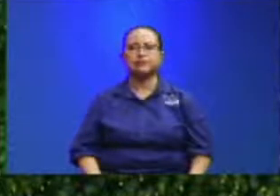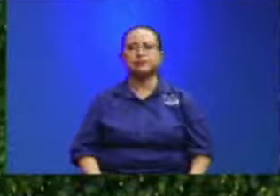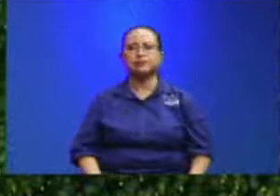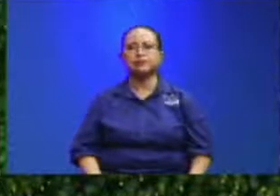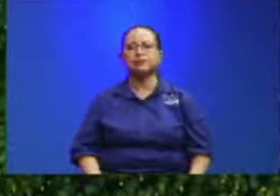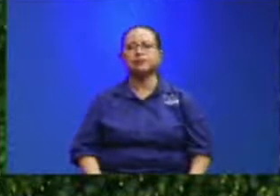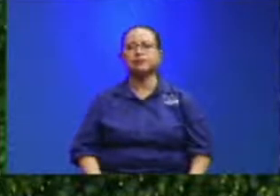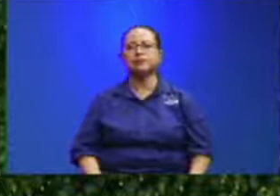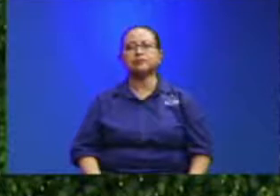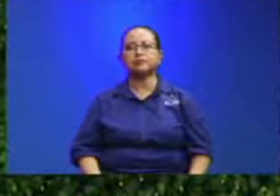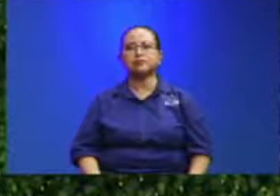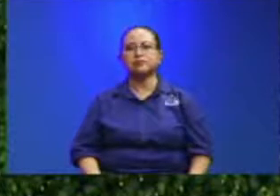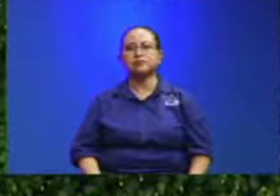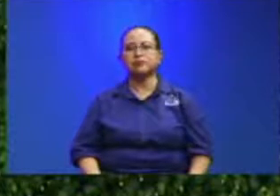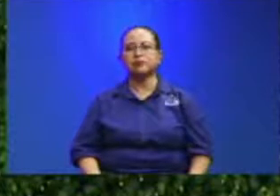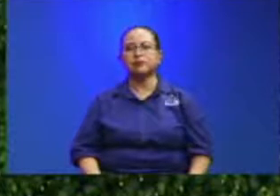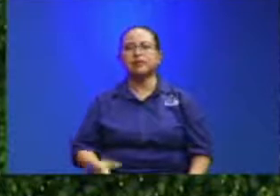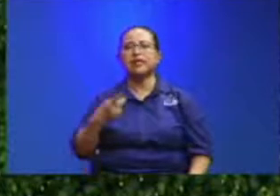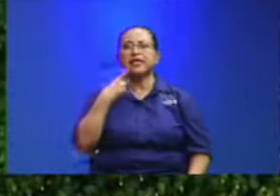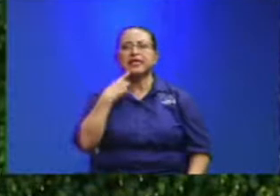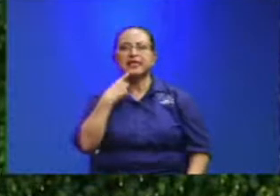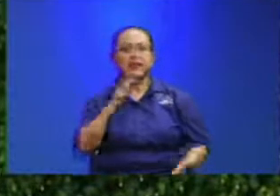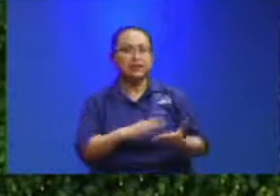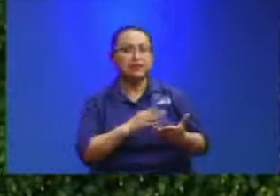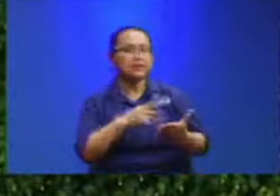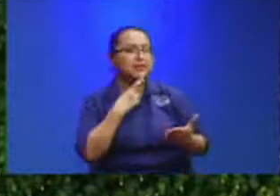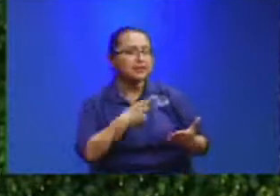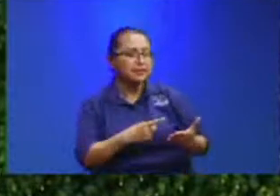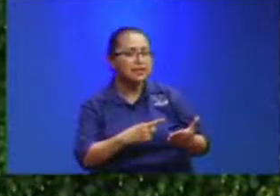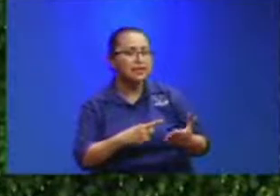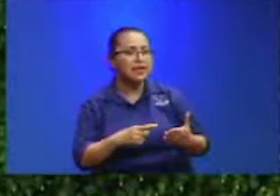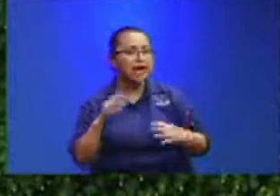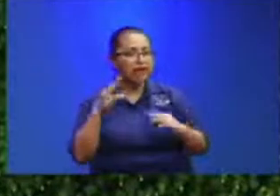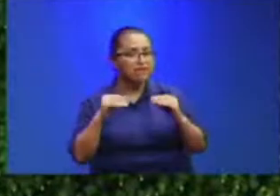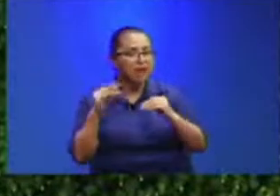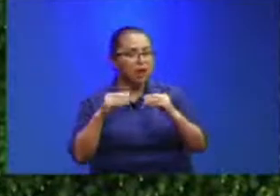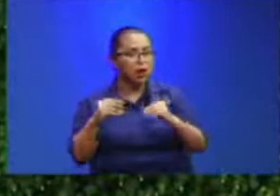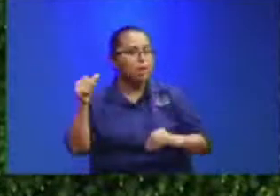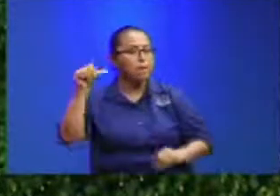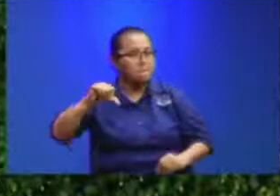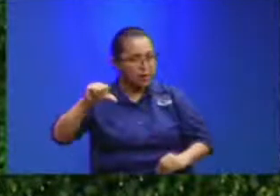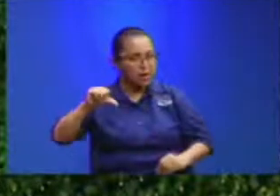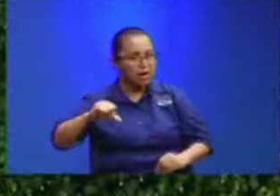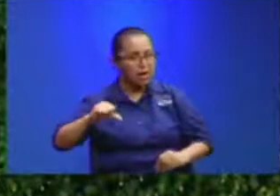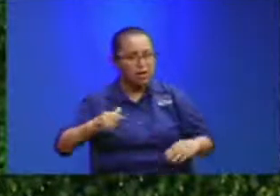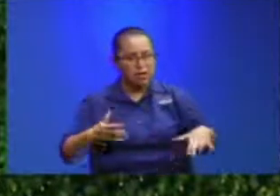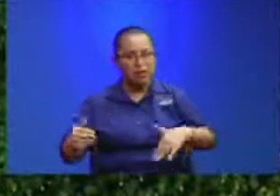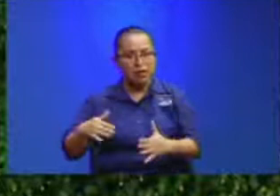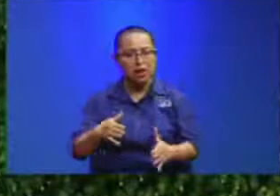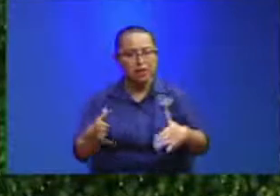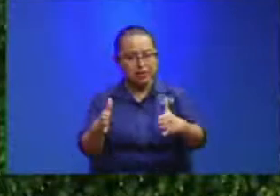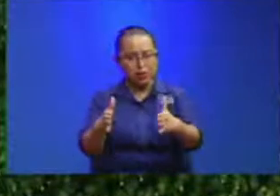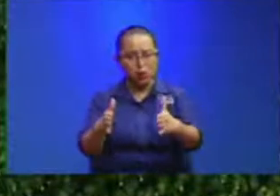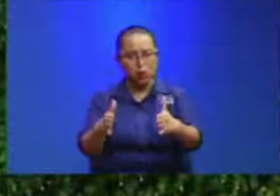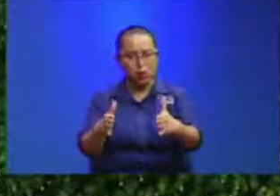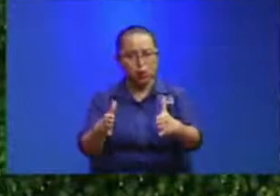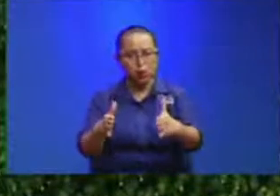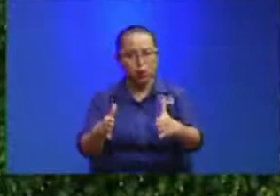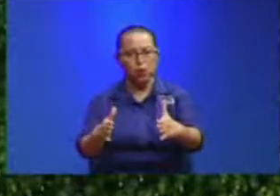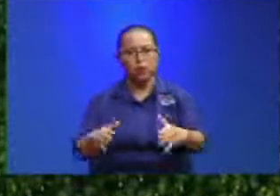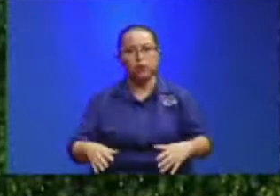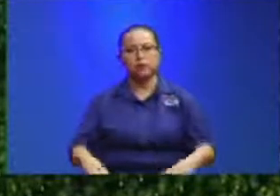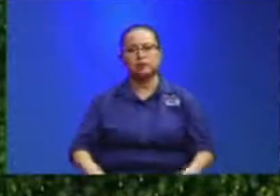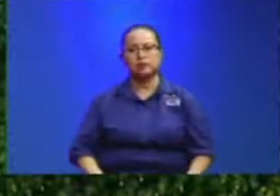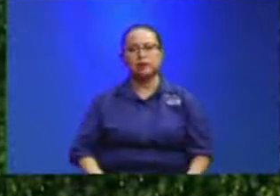más adelante dice que empezaron a hablar mal del camino entonces como empezaron a hablar mal del